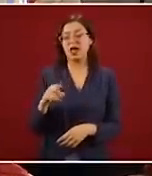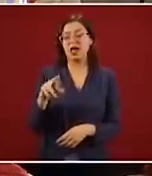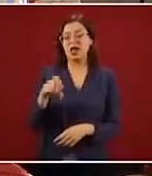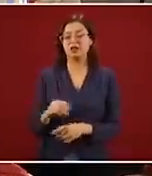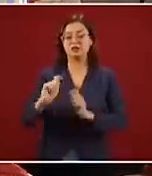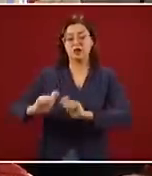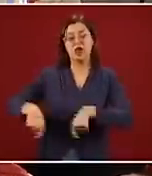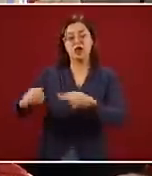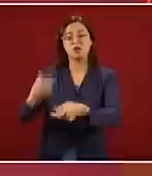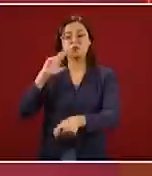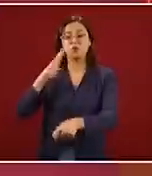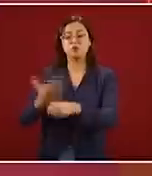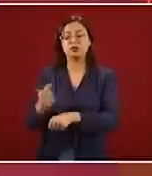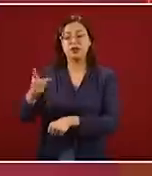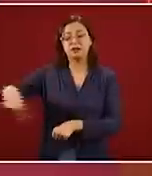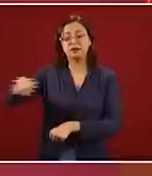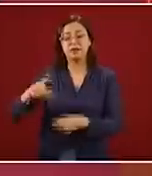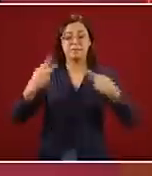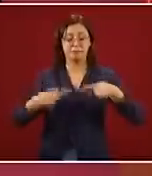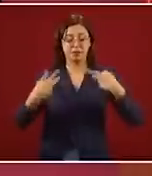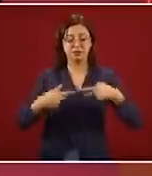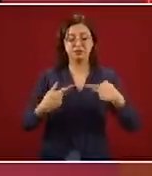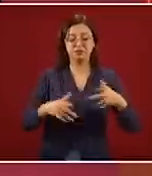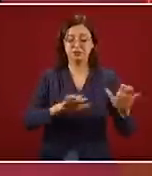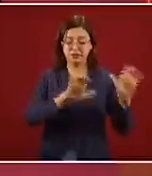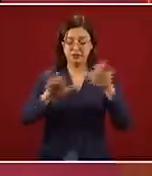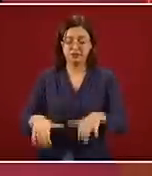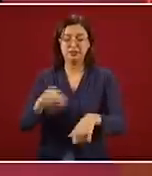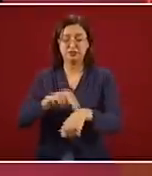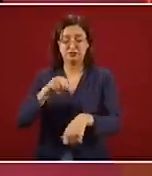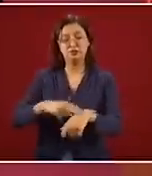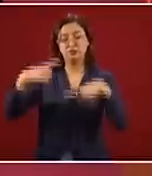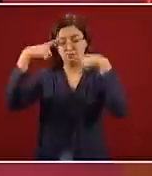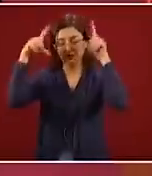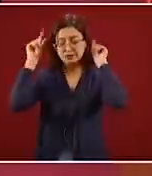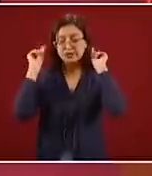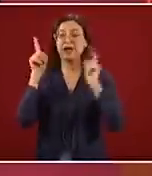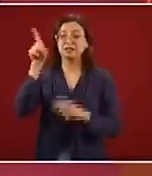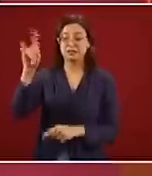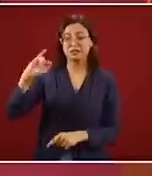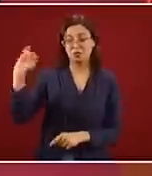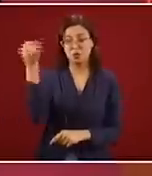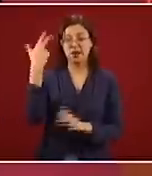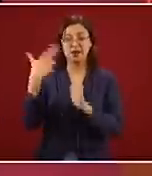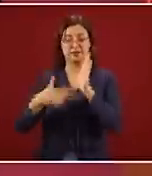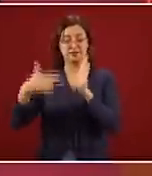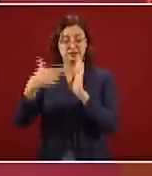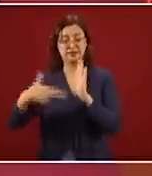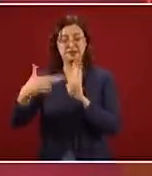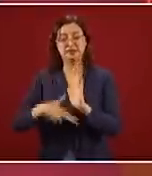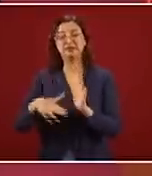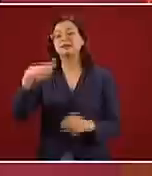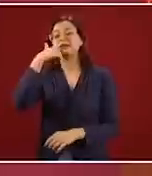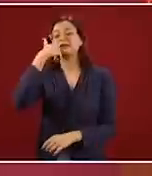encomienda de garantizar el personal de salud, regresa de uno de los talleres que fue en Tijuana, el más reciente, que se busca llegar